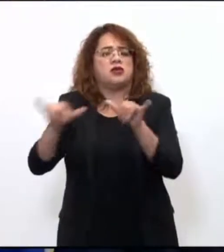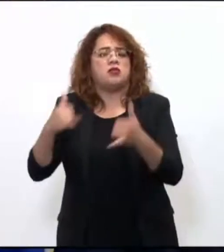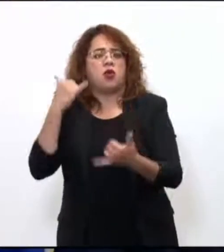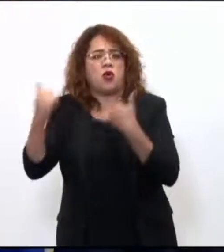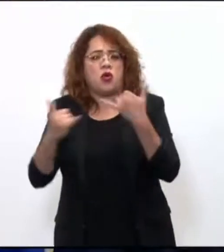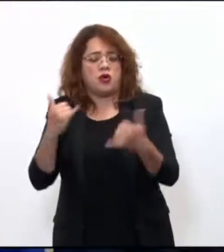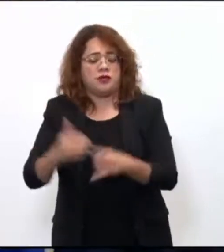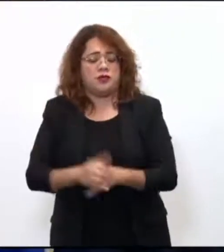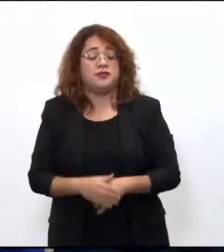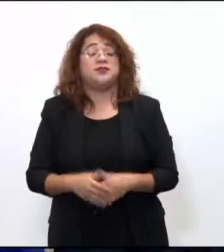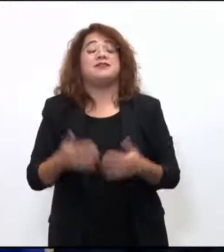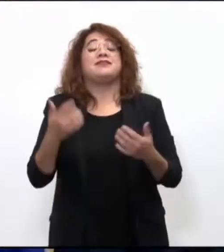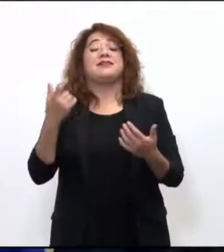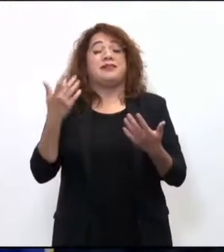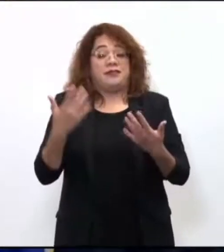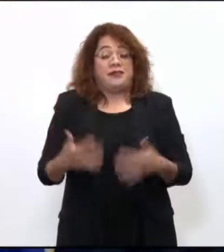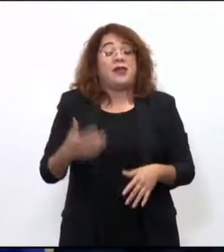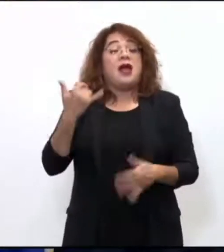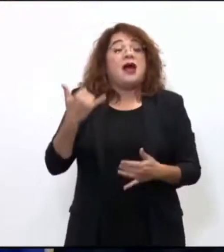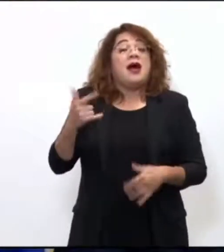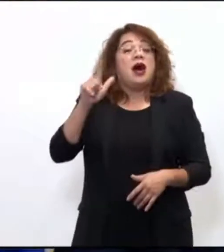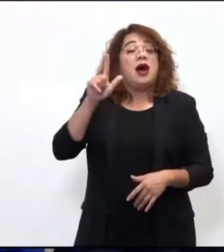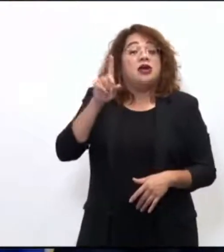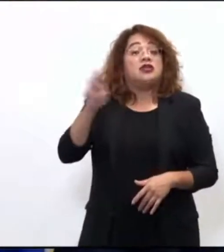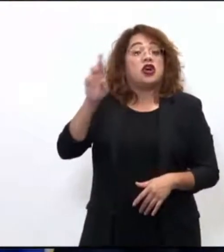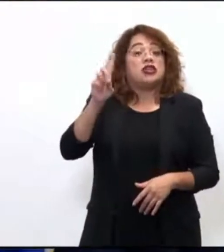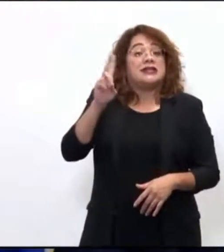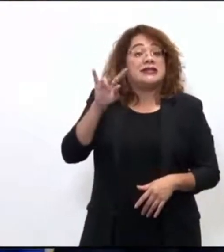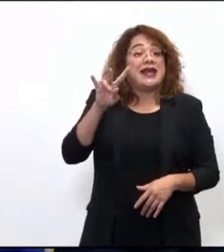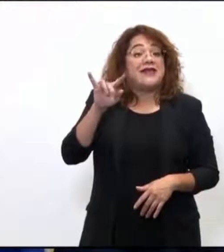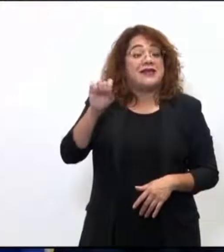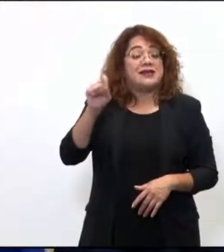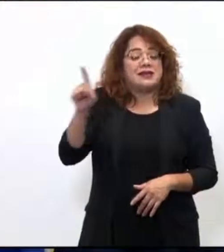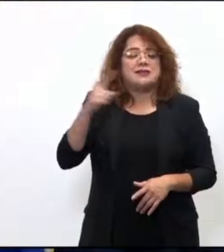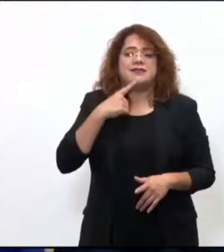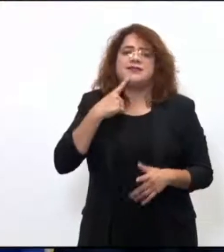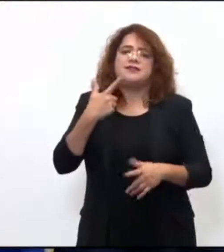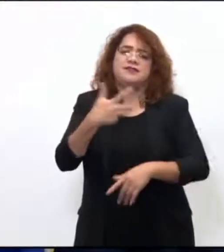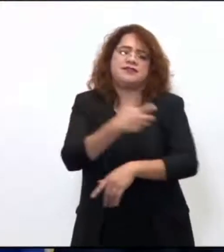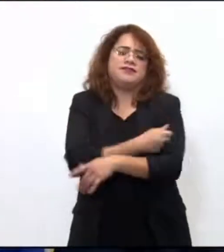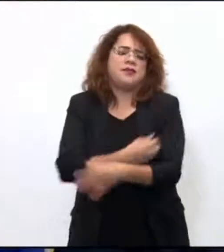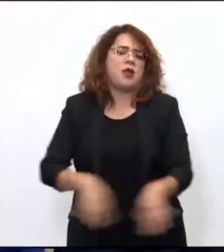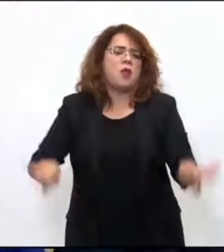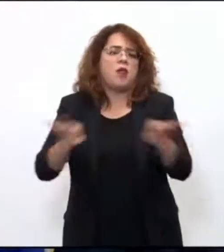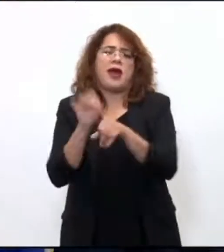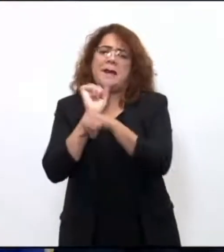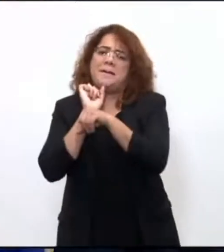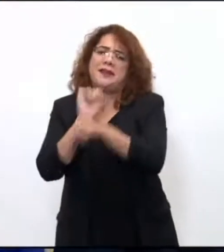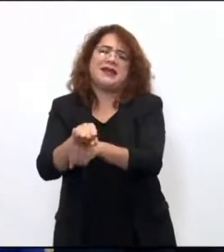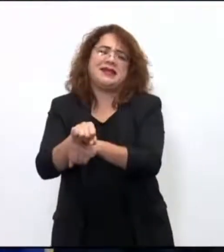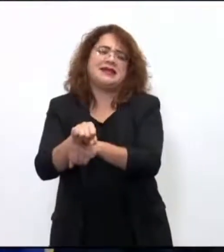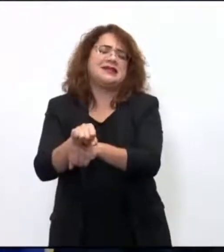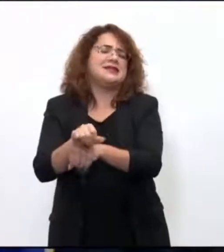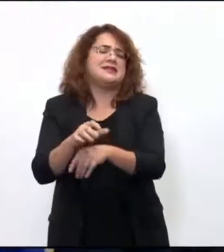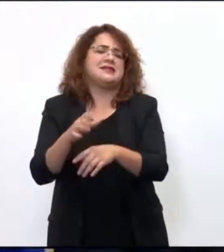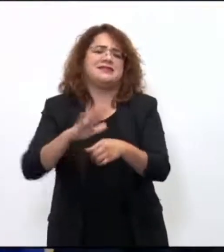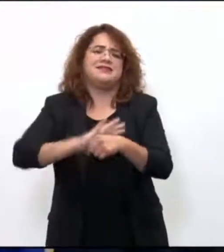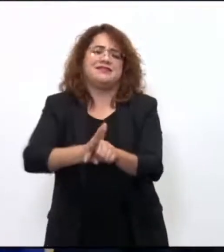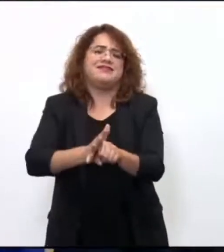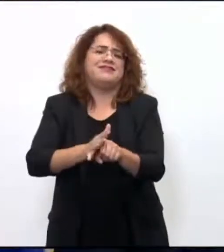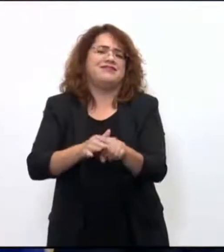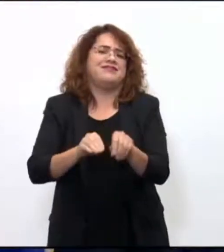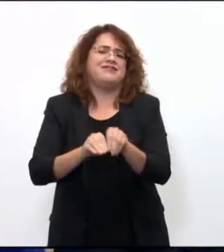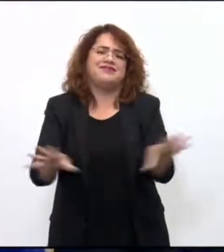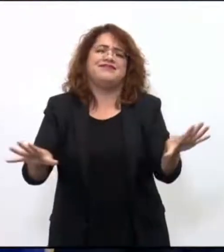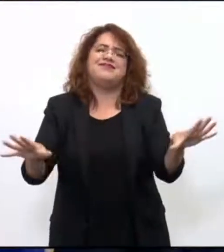vacunas son importantes en nuestra lucha contra COVID-19 y seguimos motivando a todos